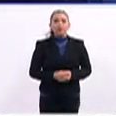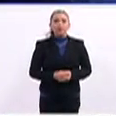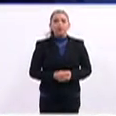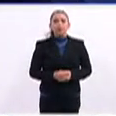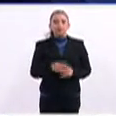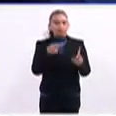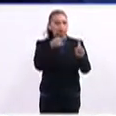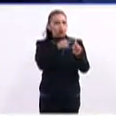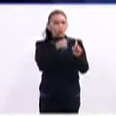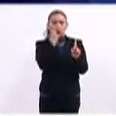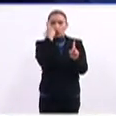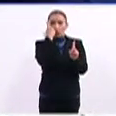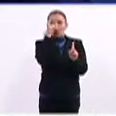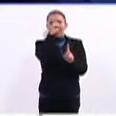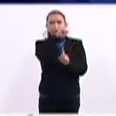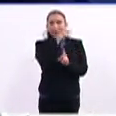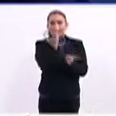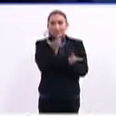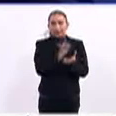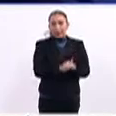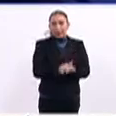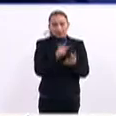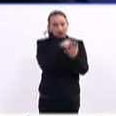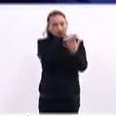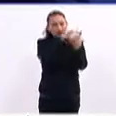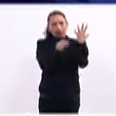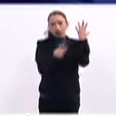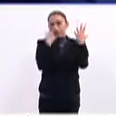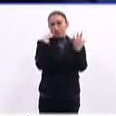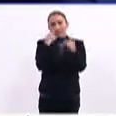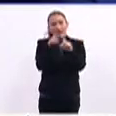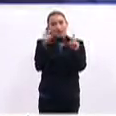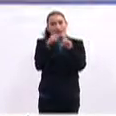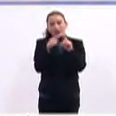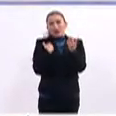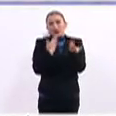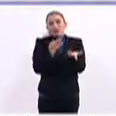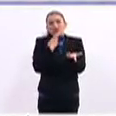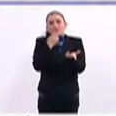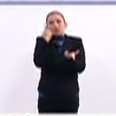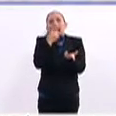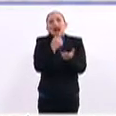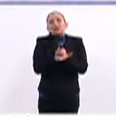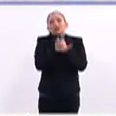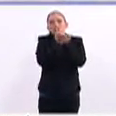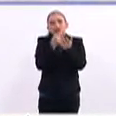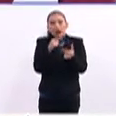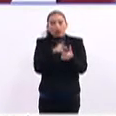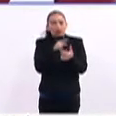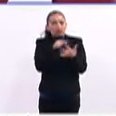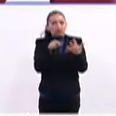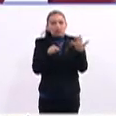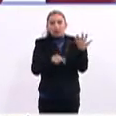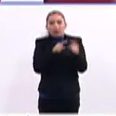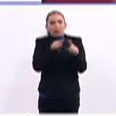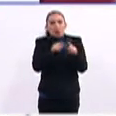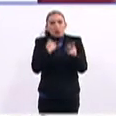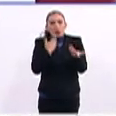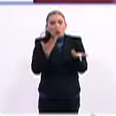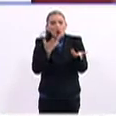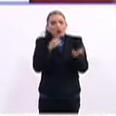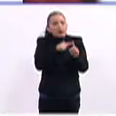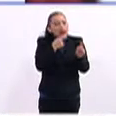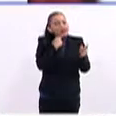Una sola es muy complicado, tiene muchas finalidades. Puede tener muchos destinos, como yo